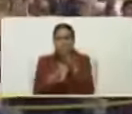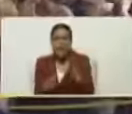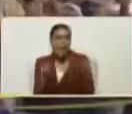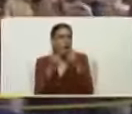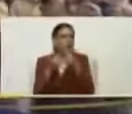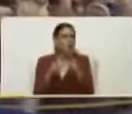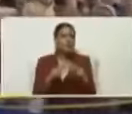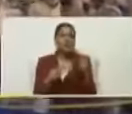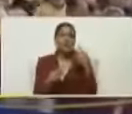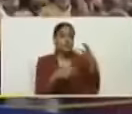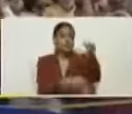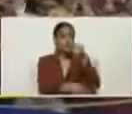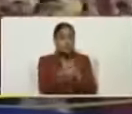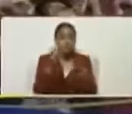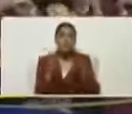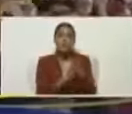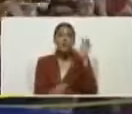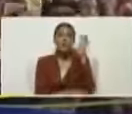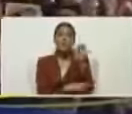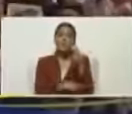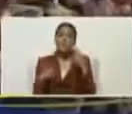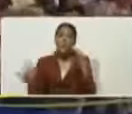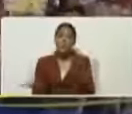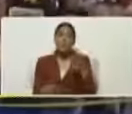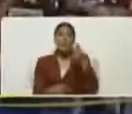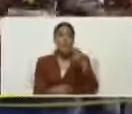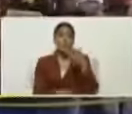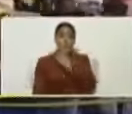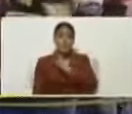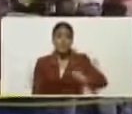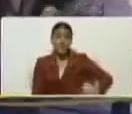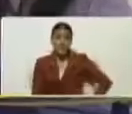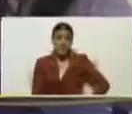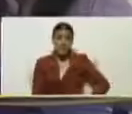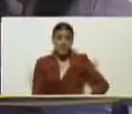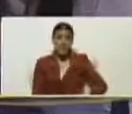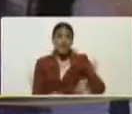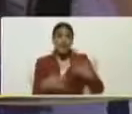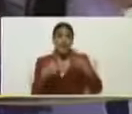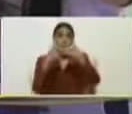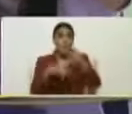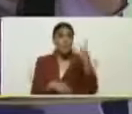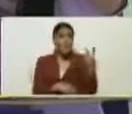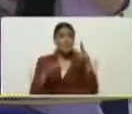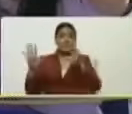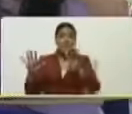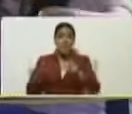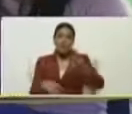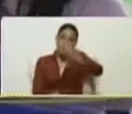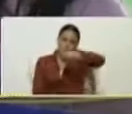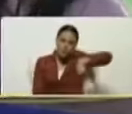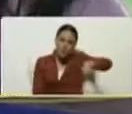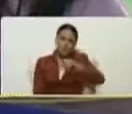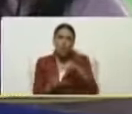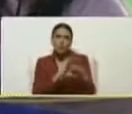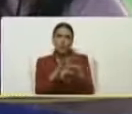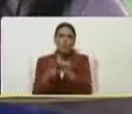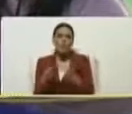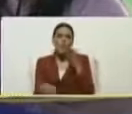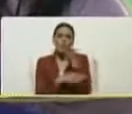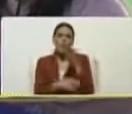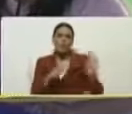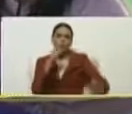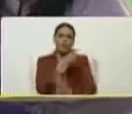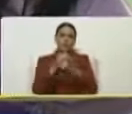defender nuestra patria. Y cuente usted, presidente Nicolás Maduro, que este 28 nosotros y nosotras vamos a salir a